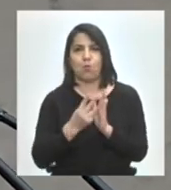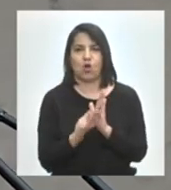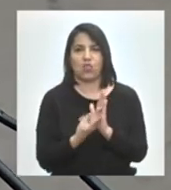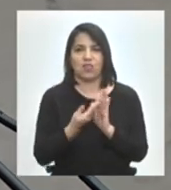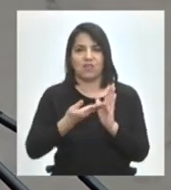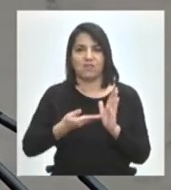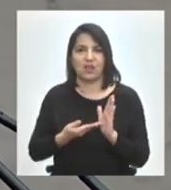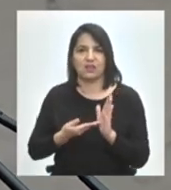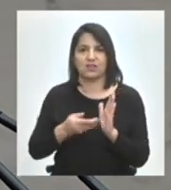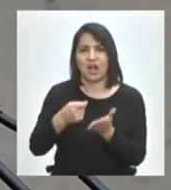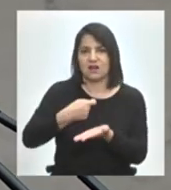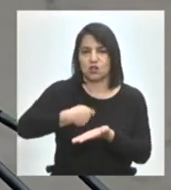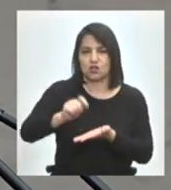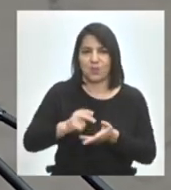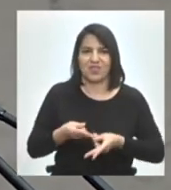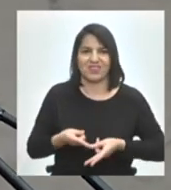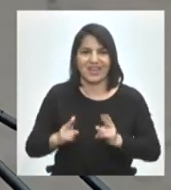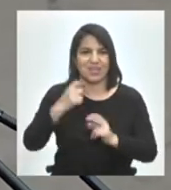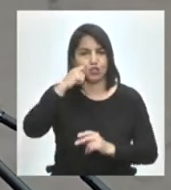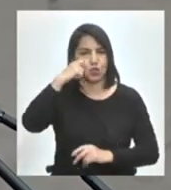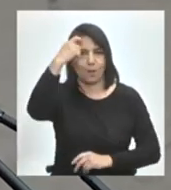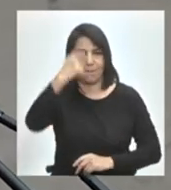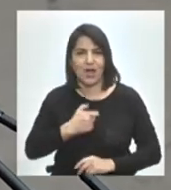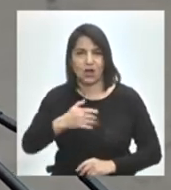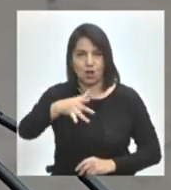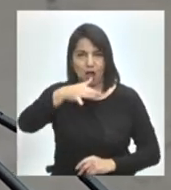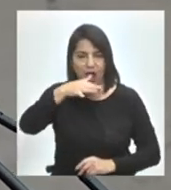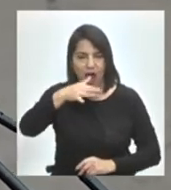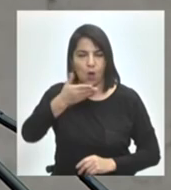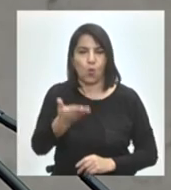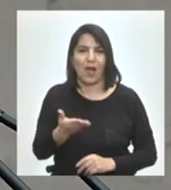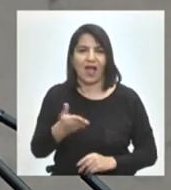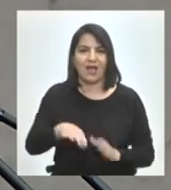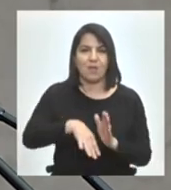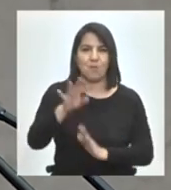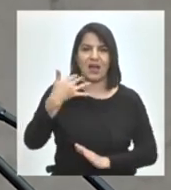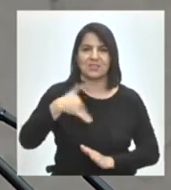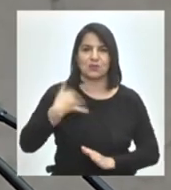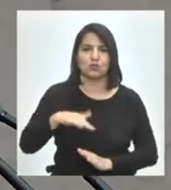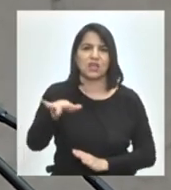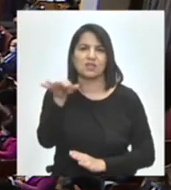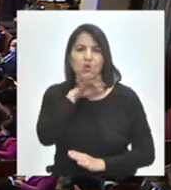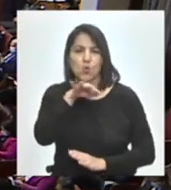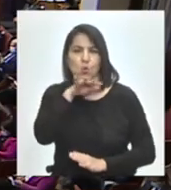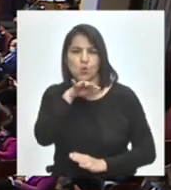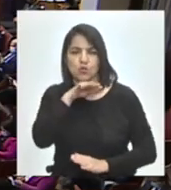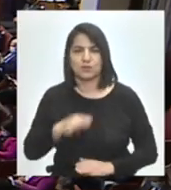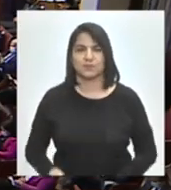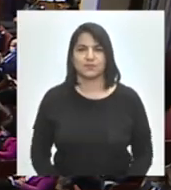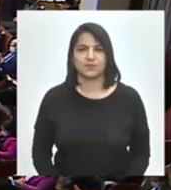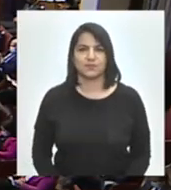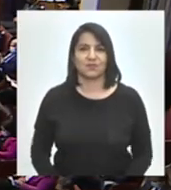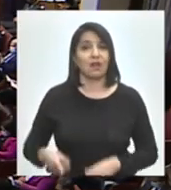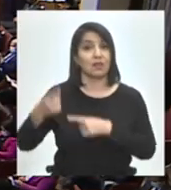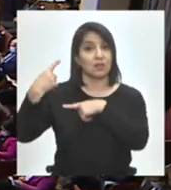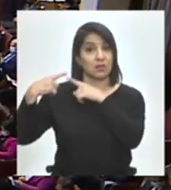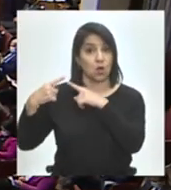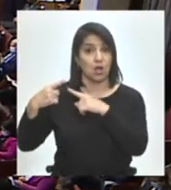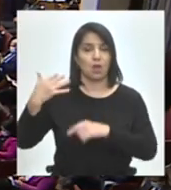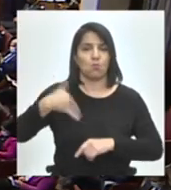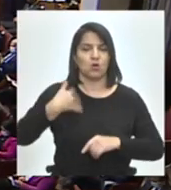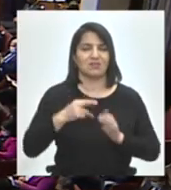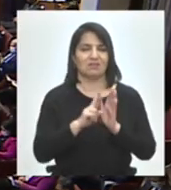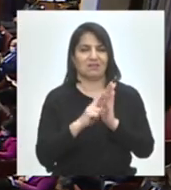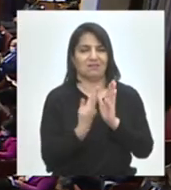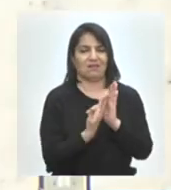el reconocimiento al derecho humano al agua y la priorización de usos esenciales. Esta histórica reforma se originó